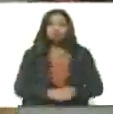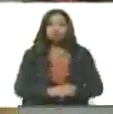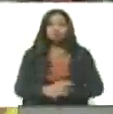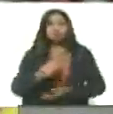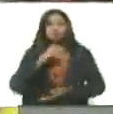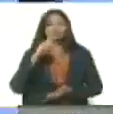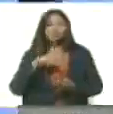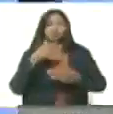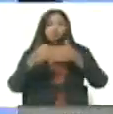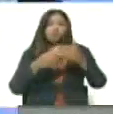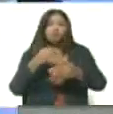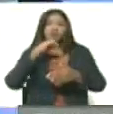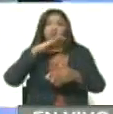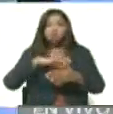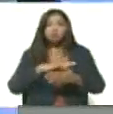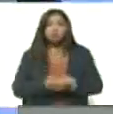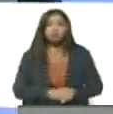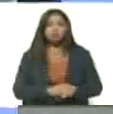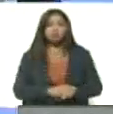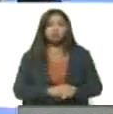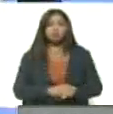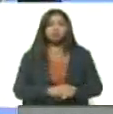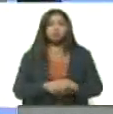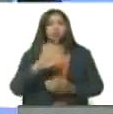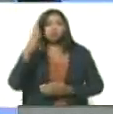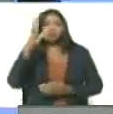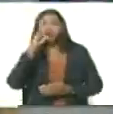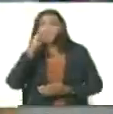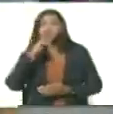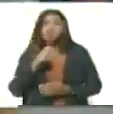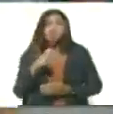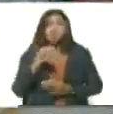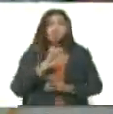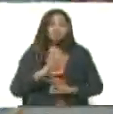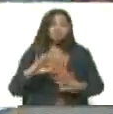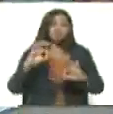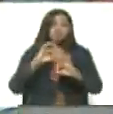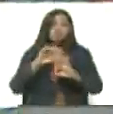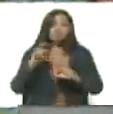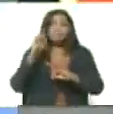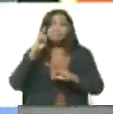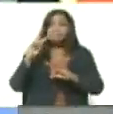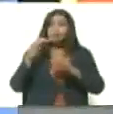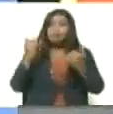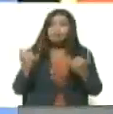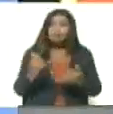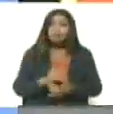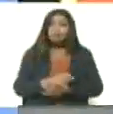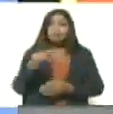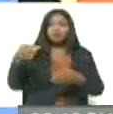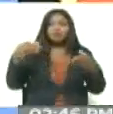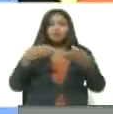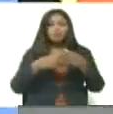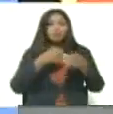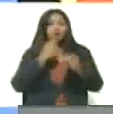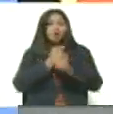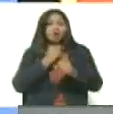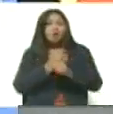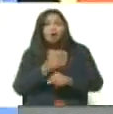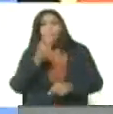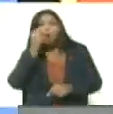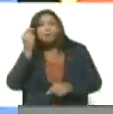estamos pasando la historia. Sin duda alguna, este equipo de hombres y